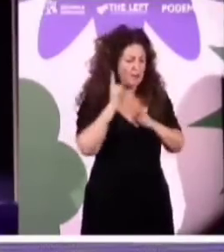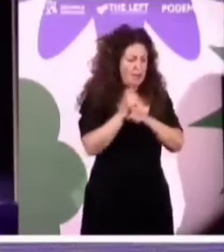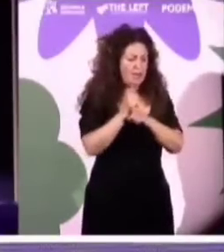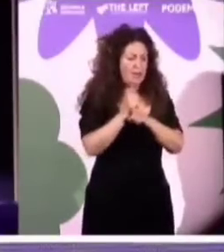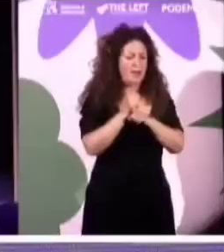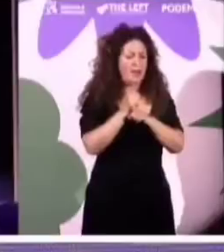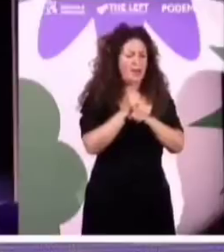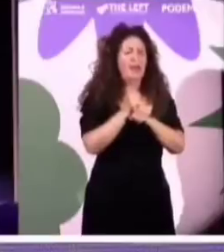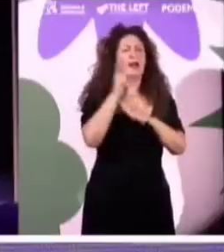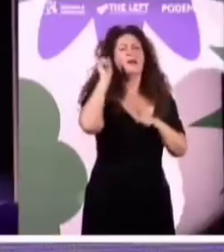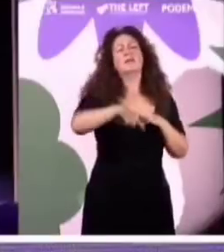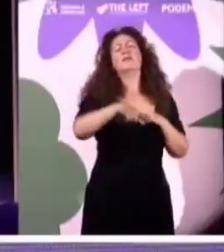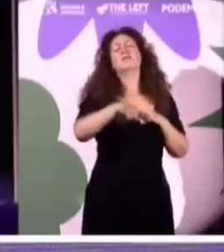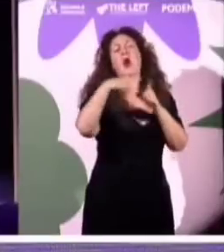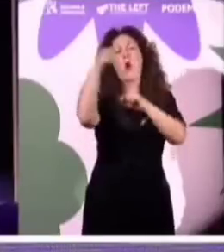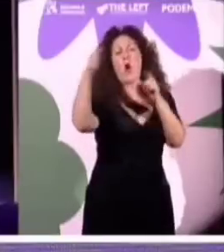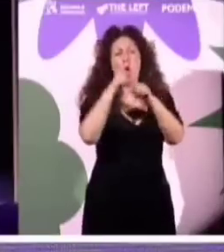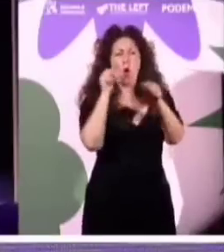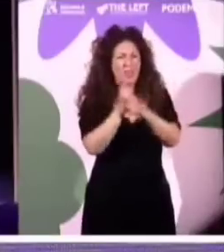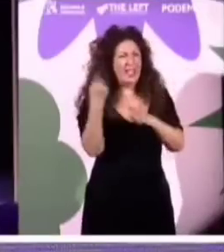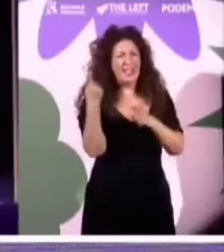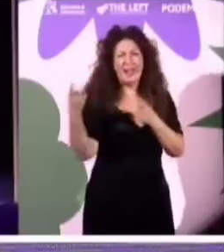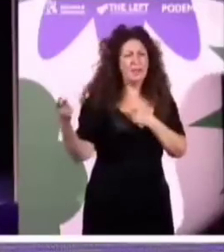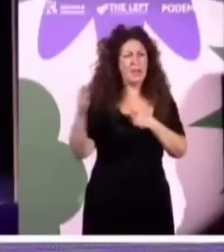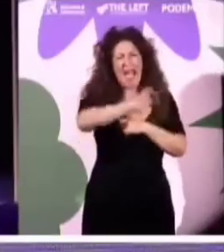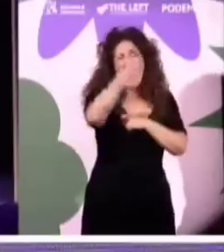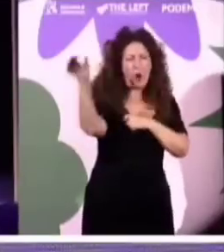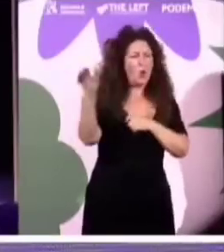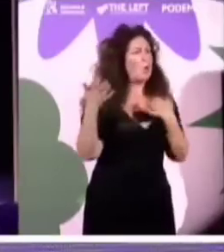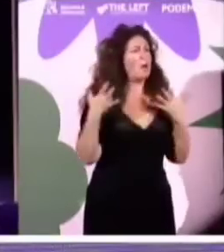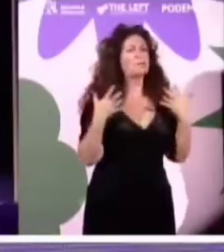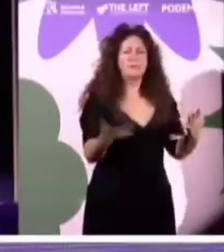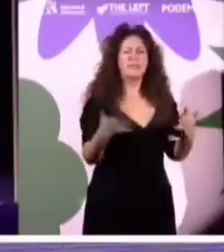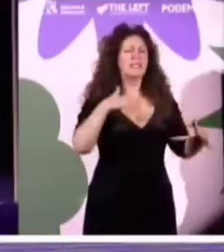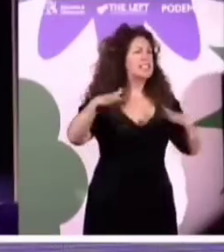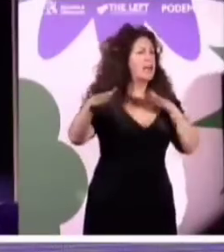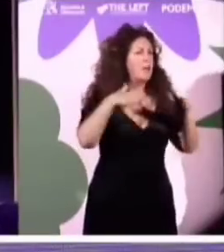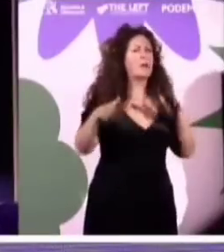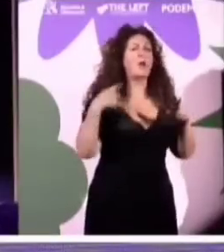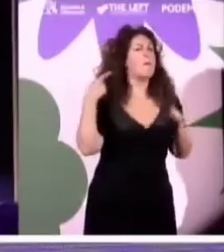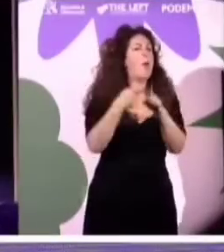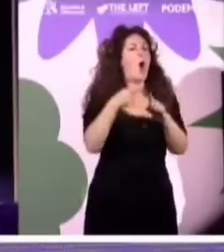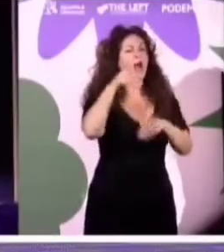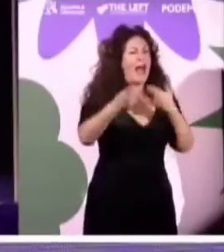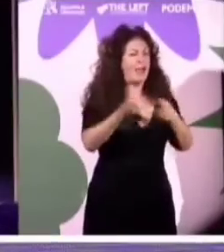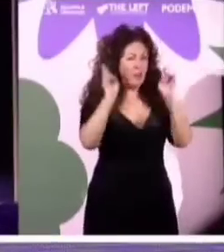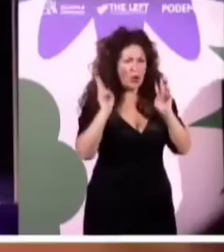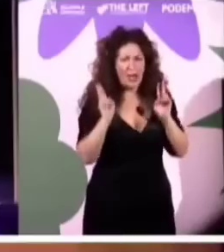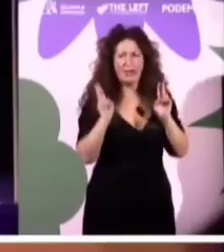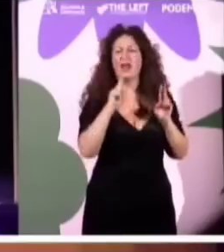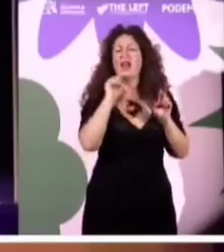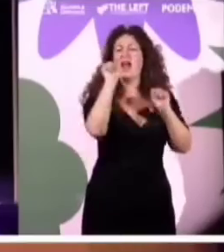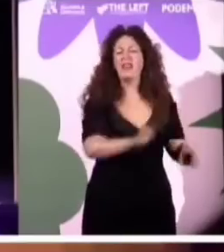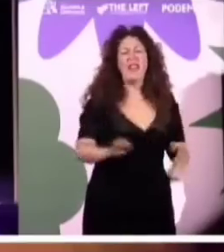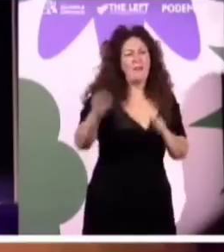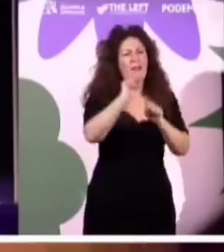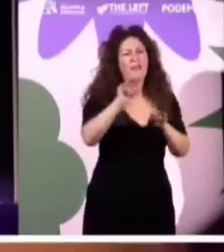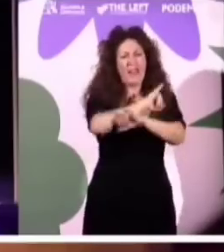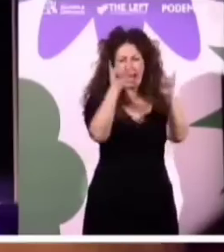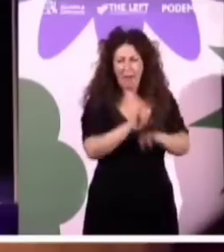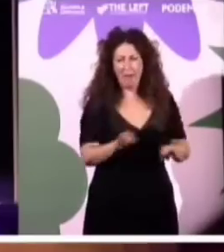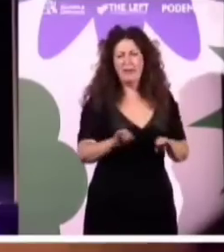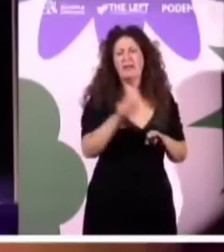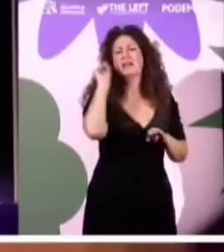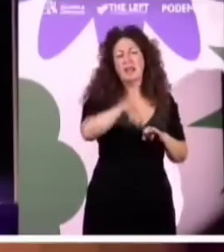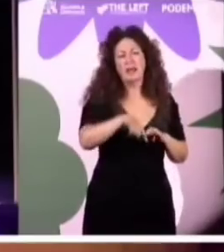otanista. Necesitamos que Europa se movilice por la democracia. Movilizarse por la democracia es defender la paz y es